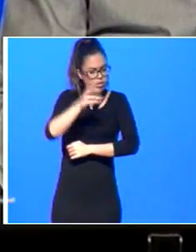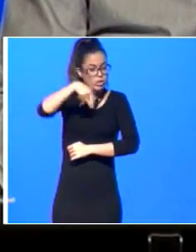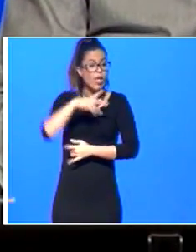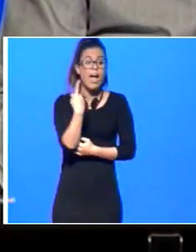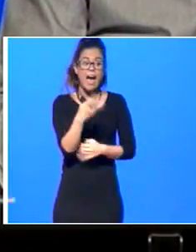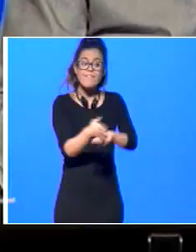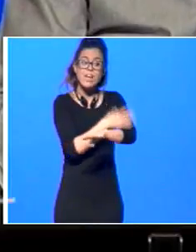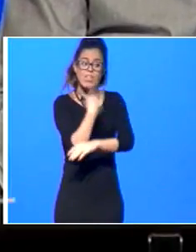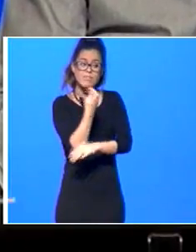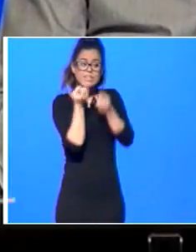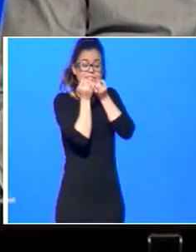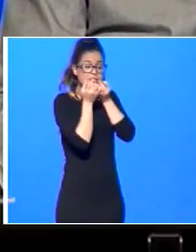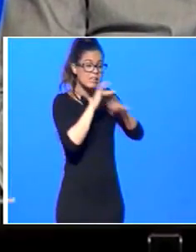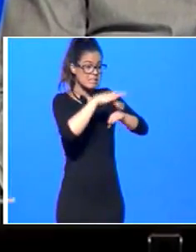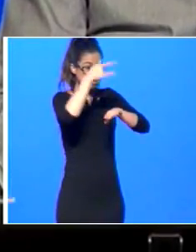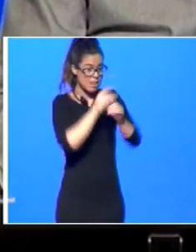una aceptación previa.